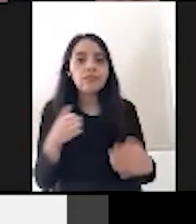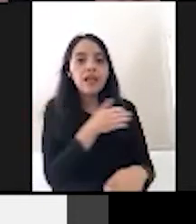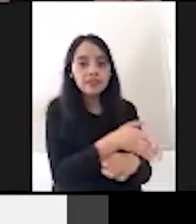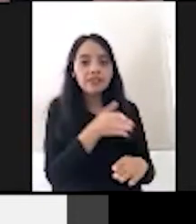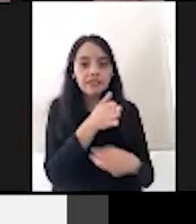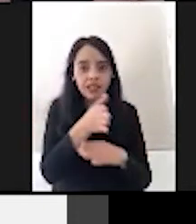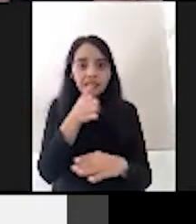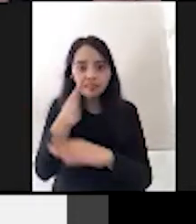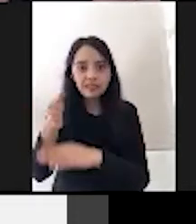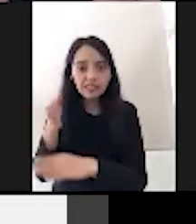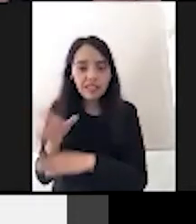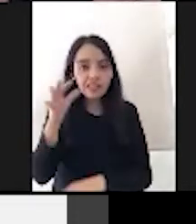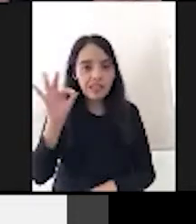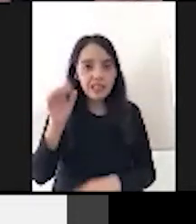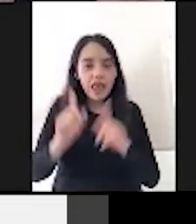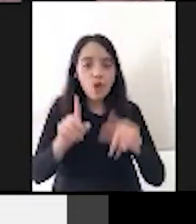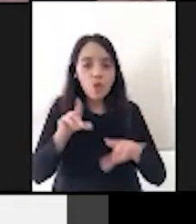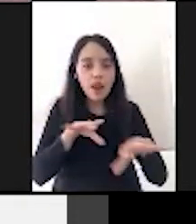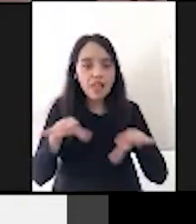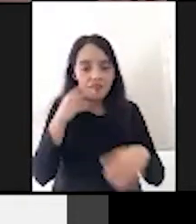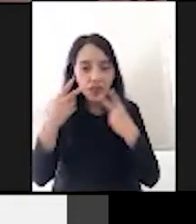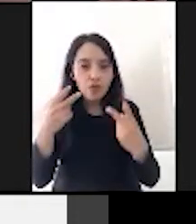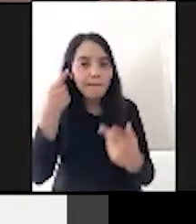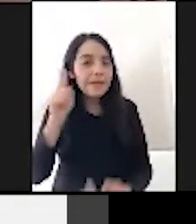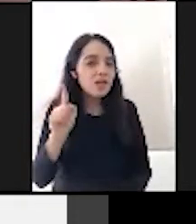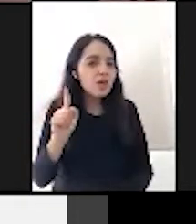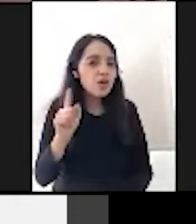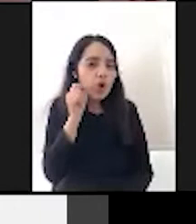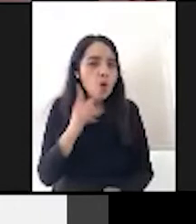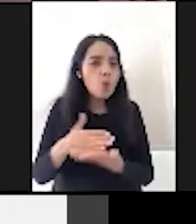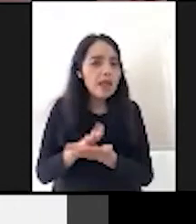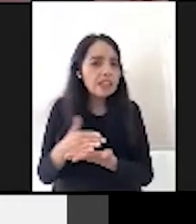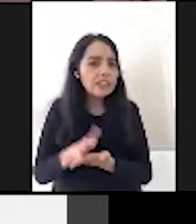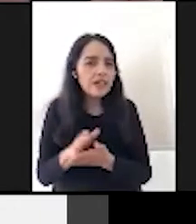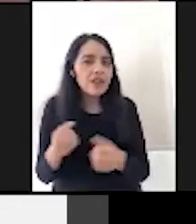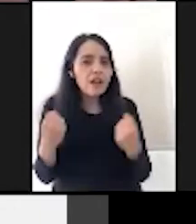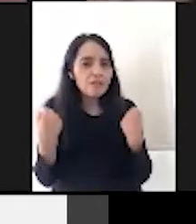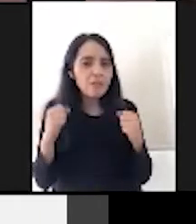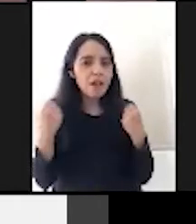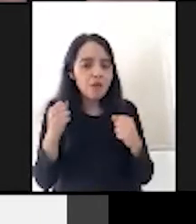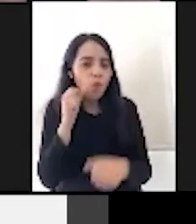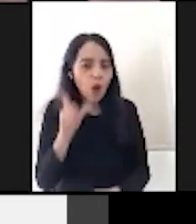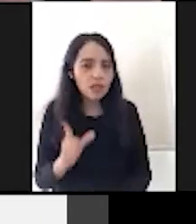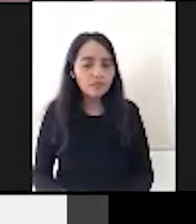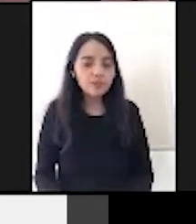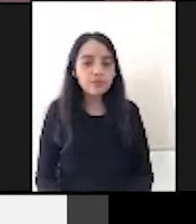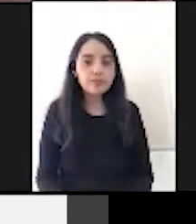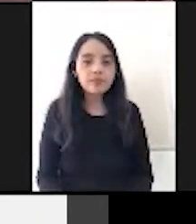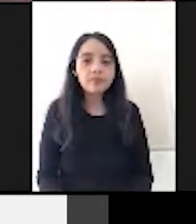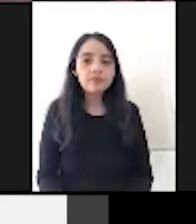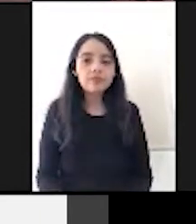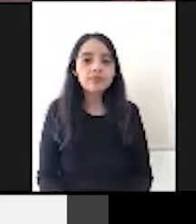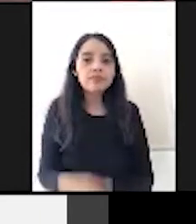¿ya? Pero ¿cuáles son los tipos de estrategias de entrenamiento que se pueden realizar? Lo que les voy a hablar ahora, en general,